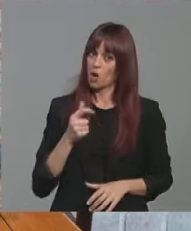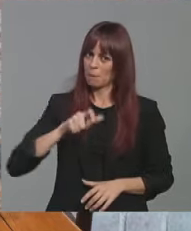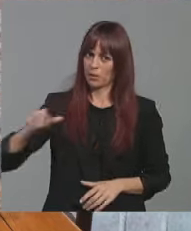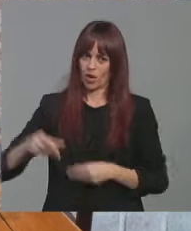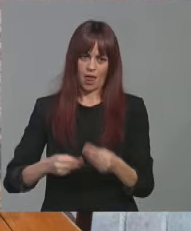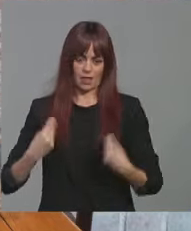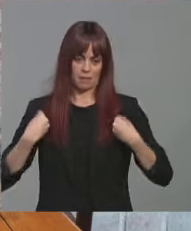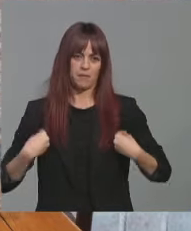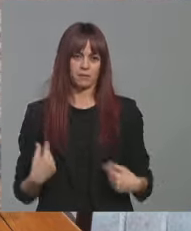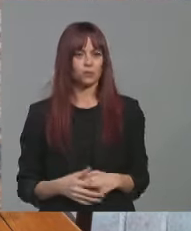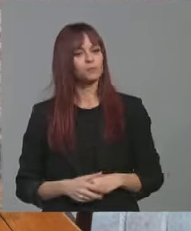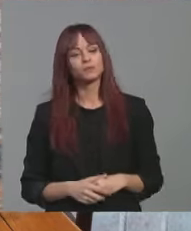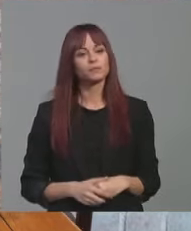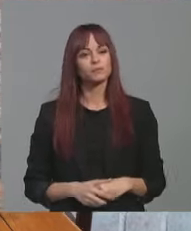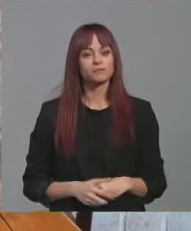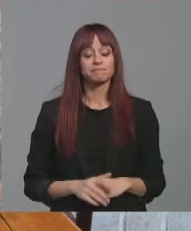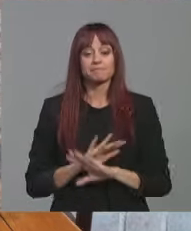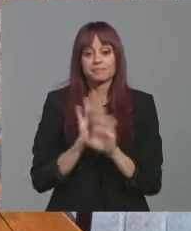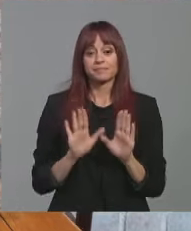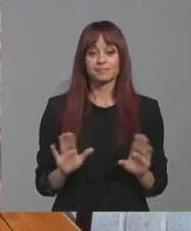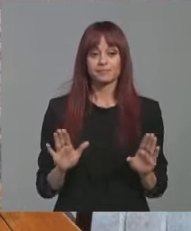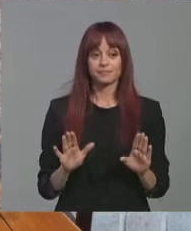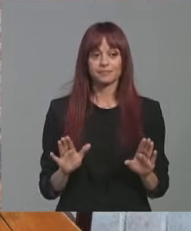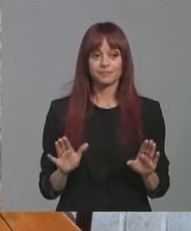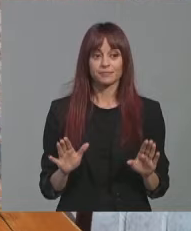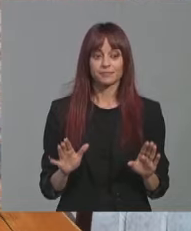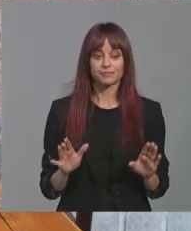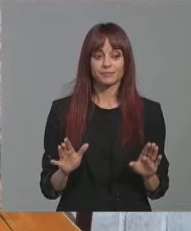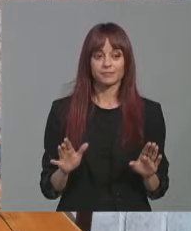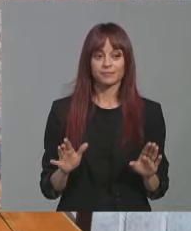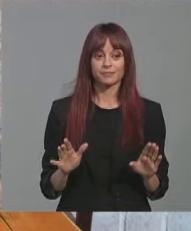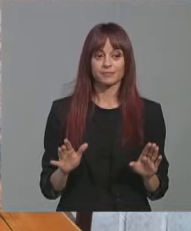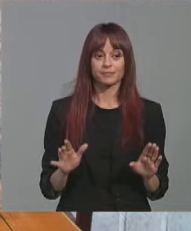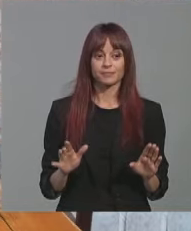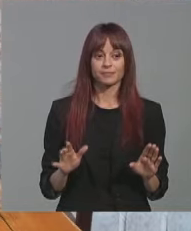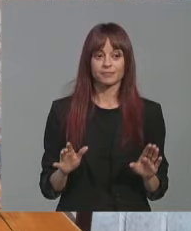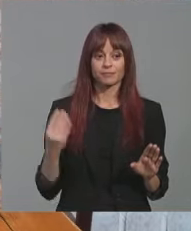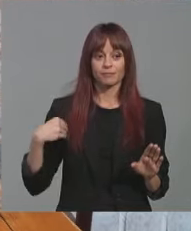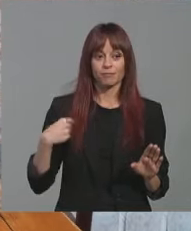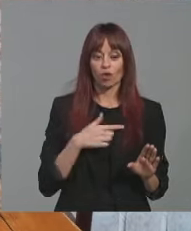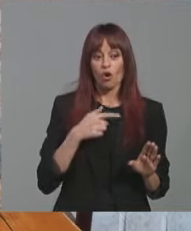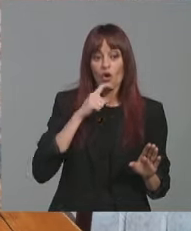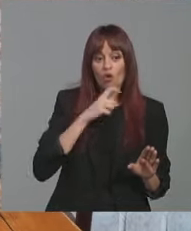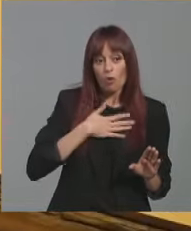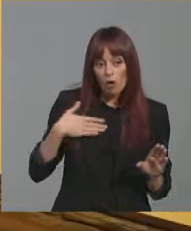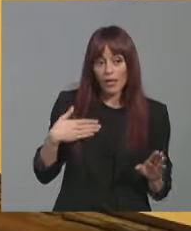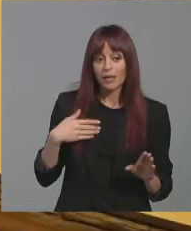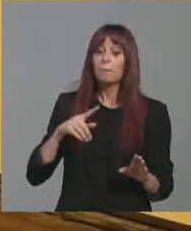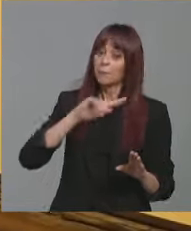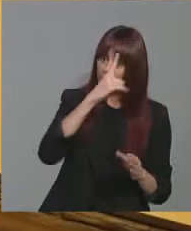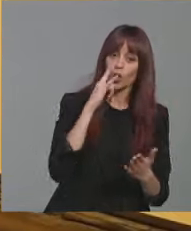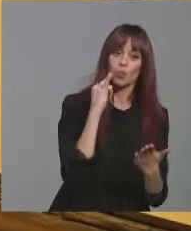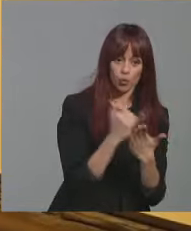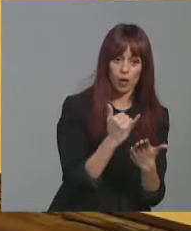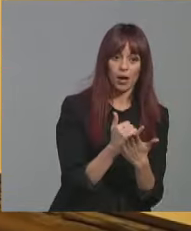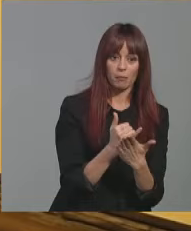y es al final eh Cómo querrías enfocarlo pues Pruébalo primero pero